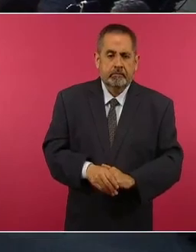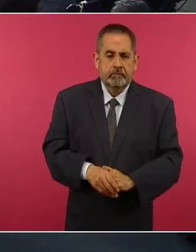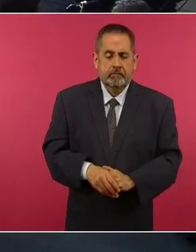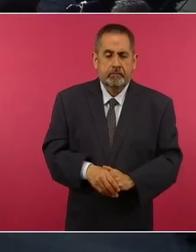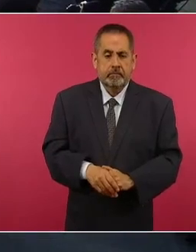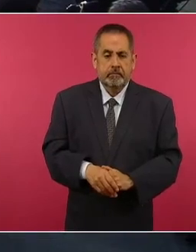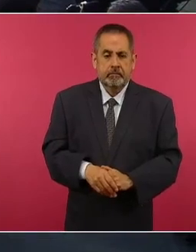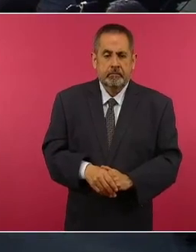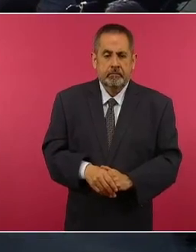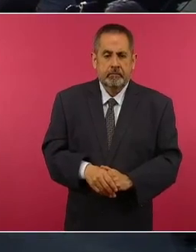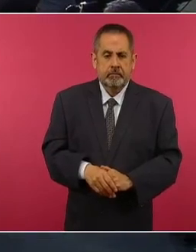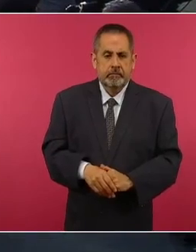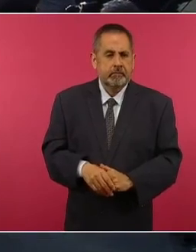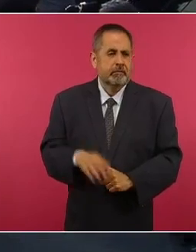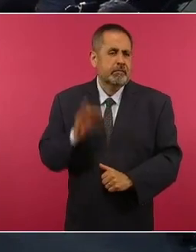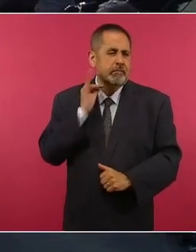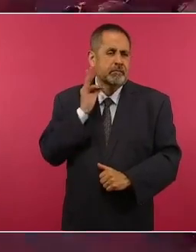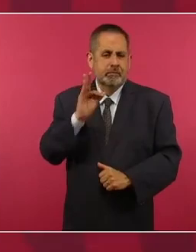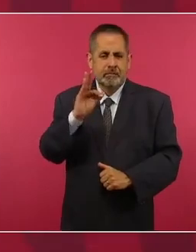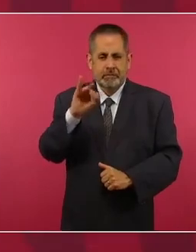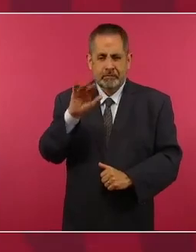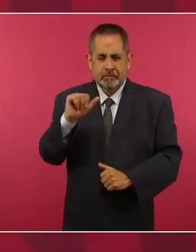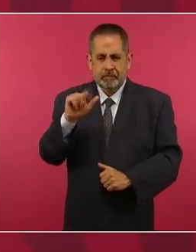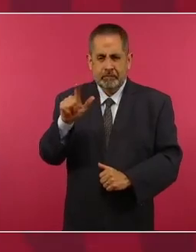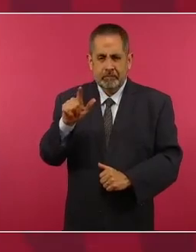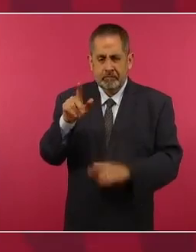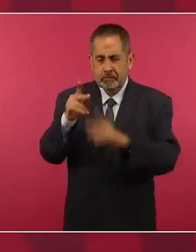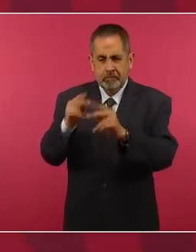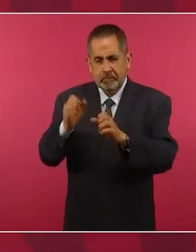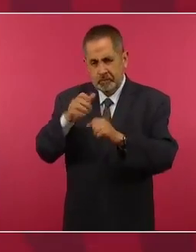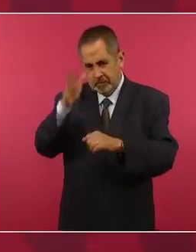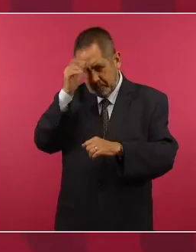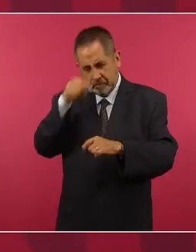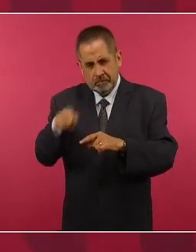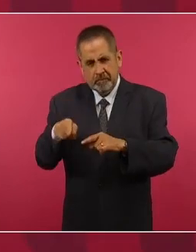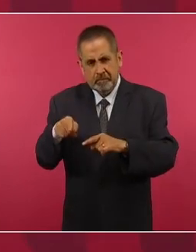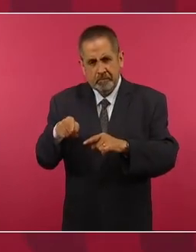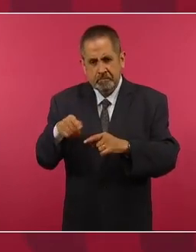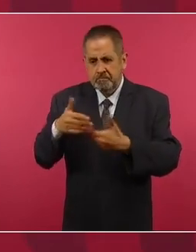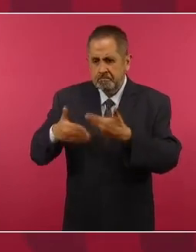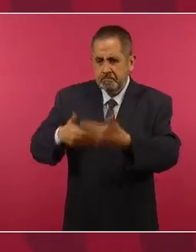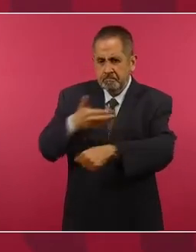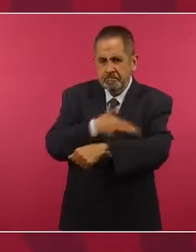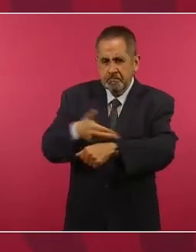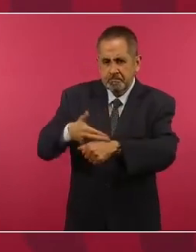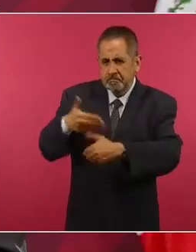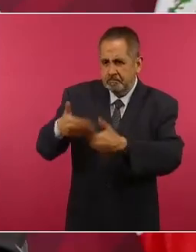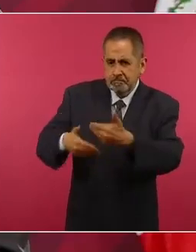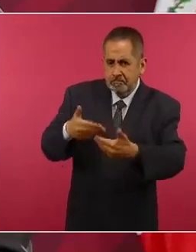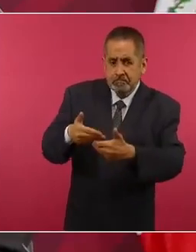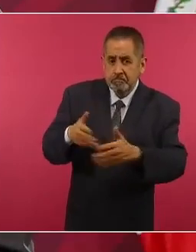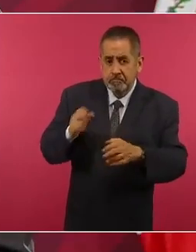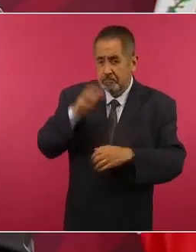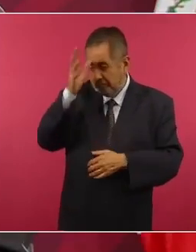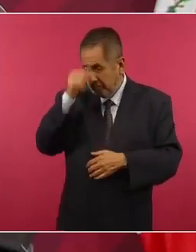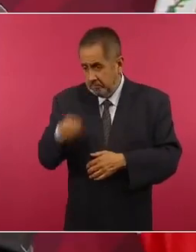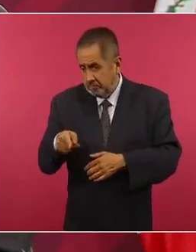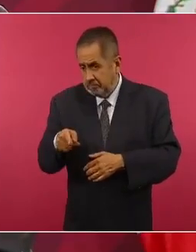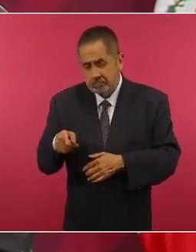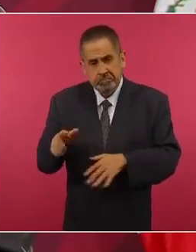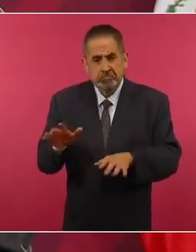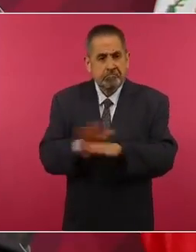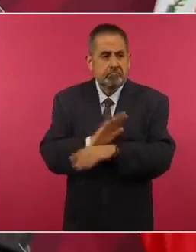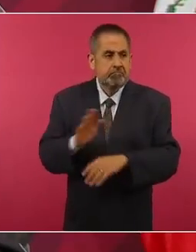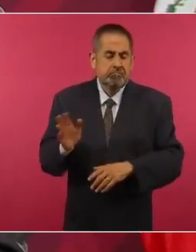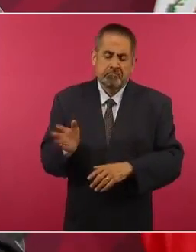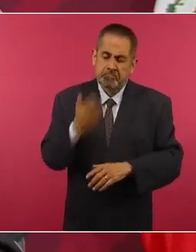Presidente. El fiscal se va porque no estuvo de acuerdo con los procedimientos que se siguieron